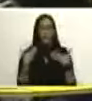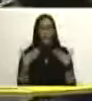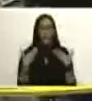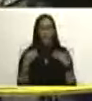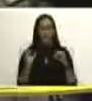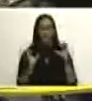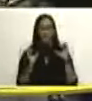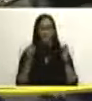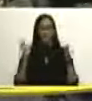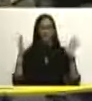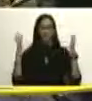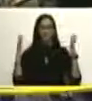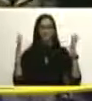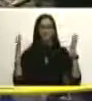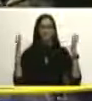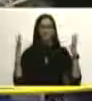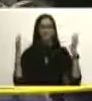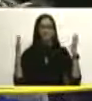Ajá.